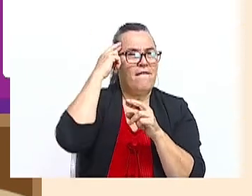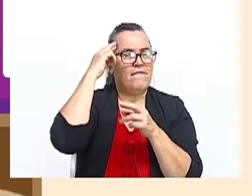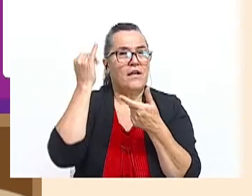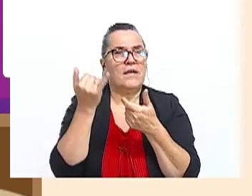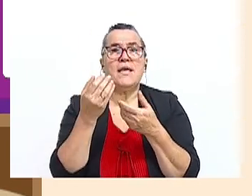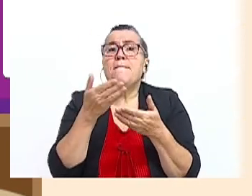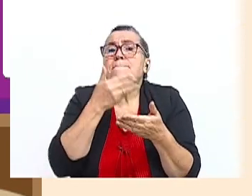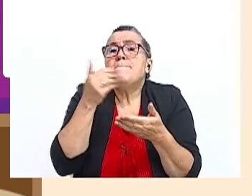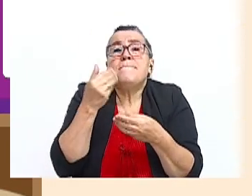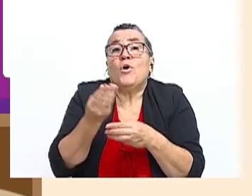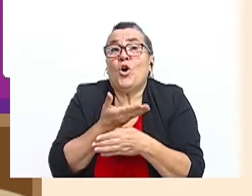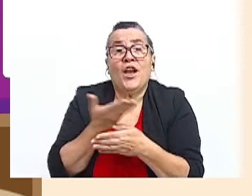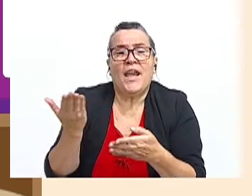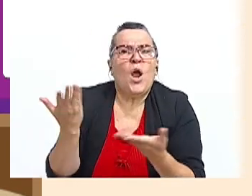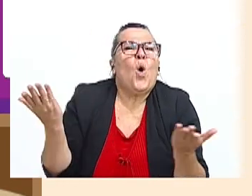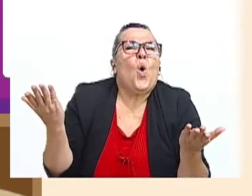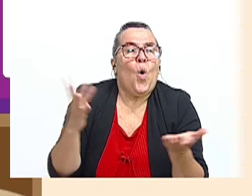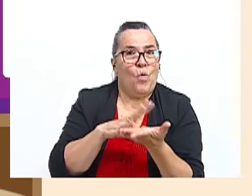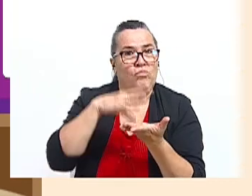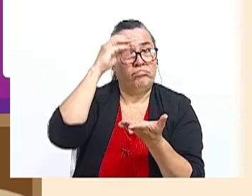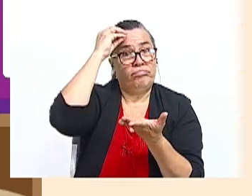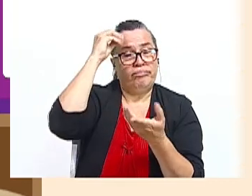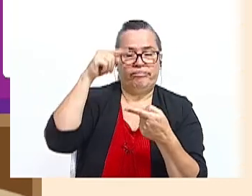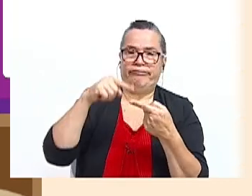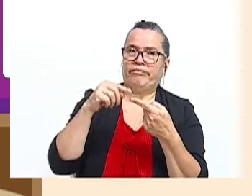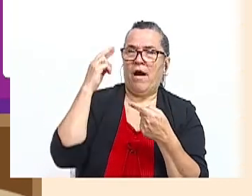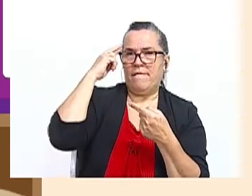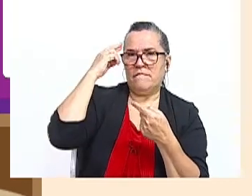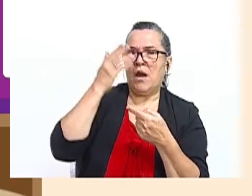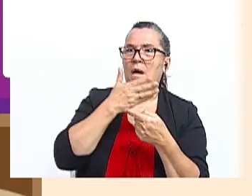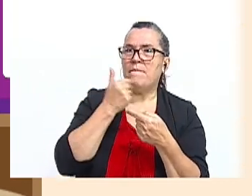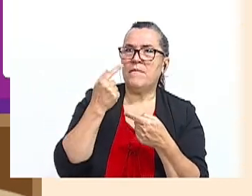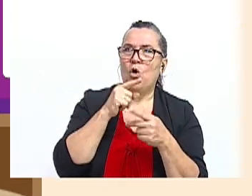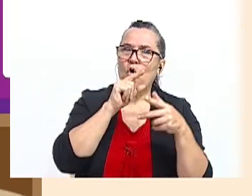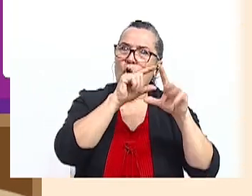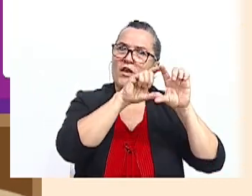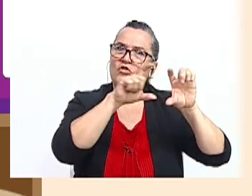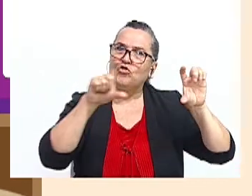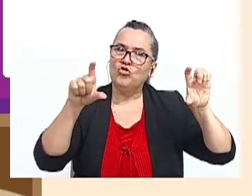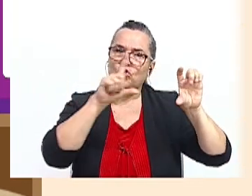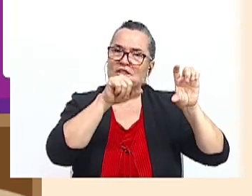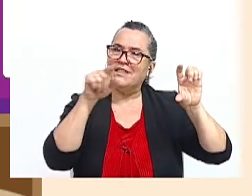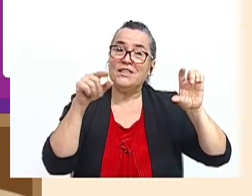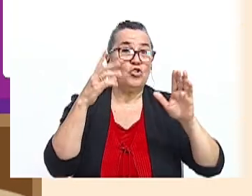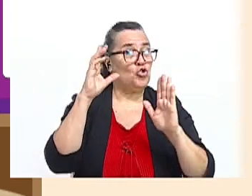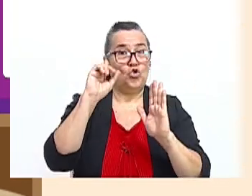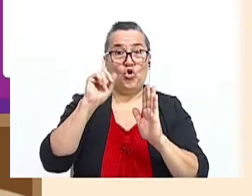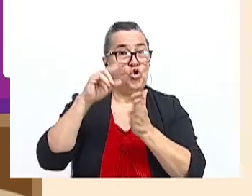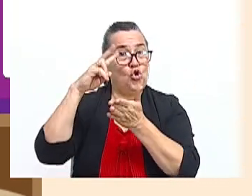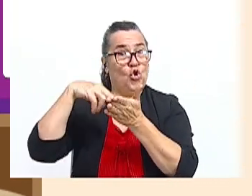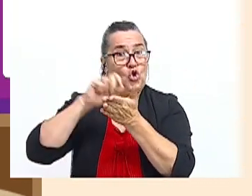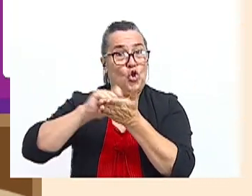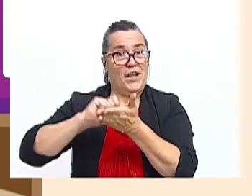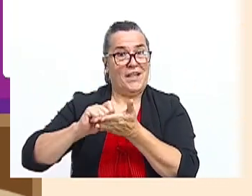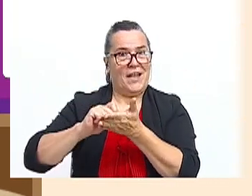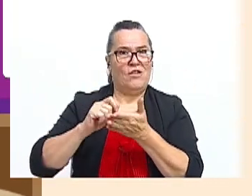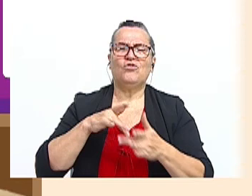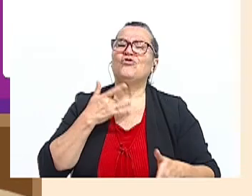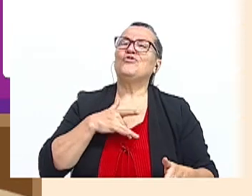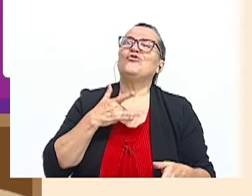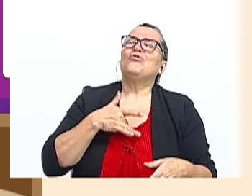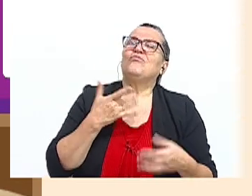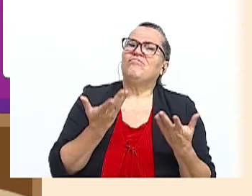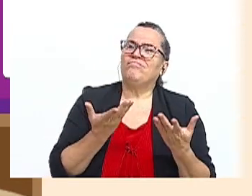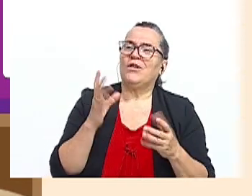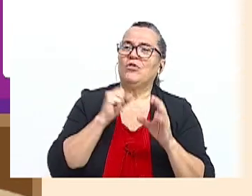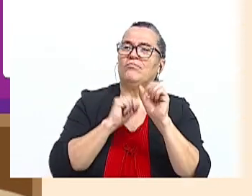podemos mejorar? ¿Cómo podemos aprender a reflexionar mejor sobre estos textos no literarios y cómo nos hemos sentido? No olviden tomar